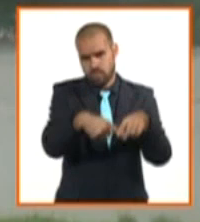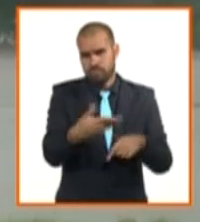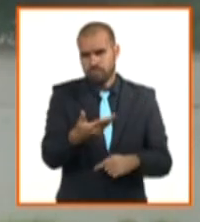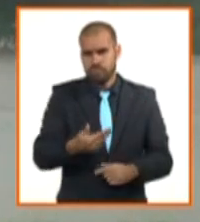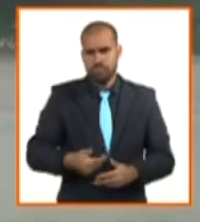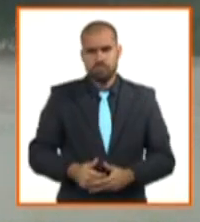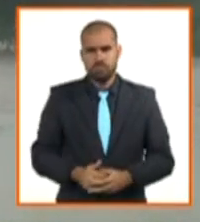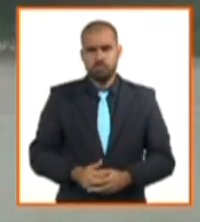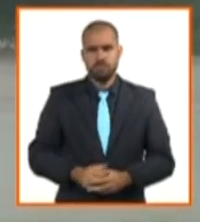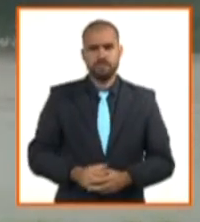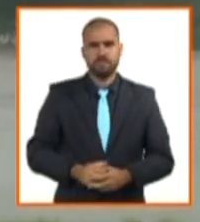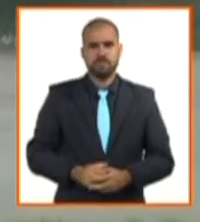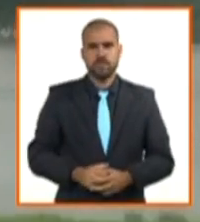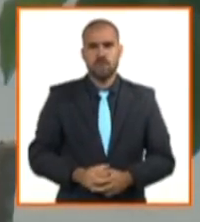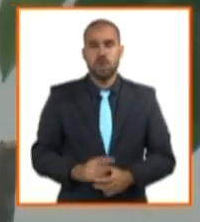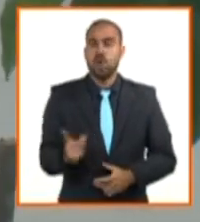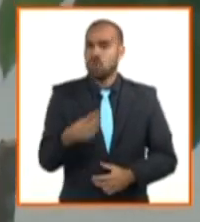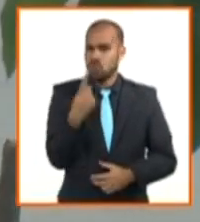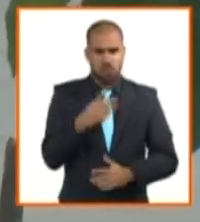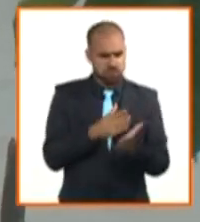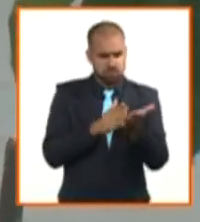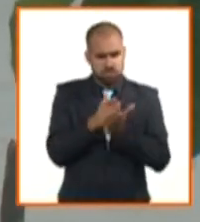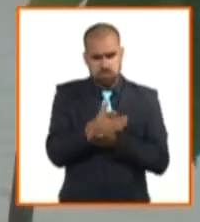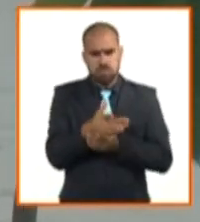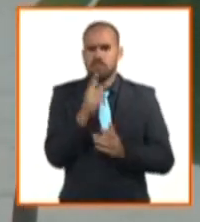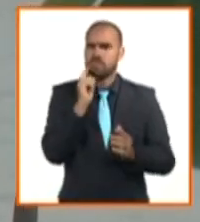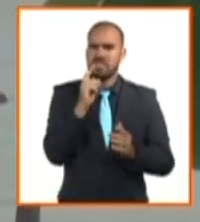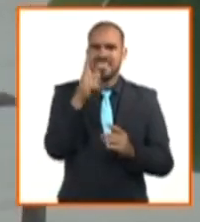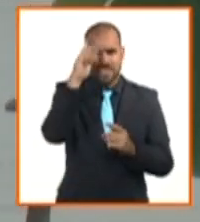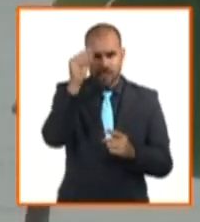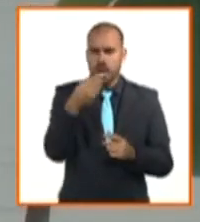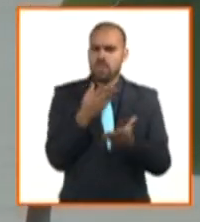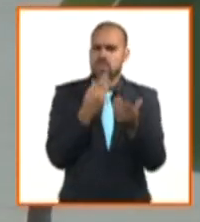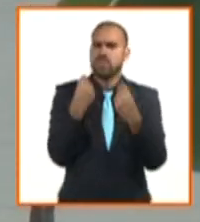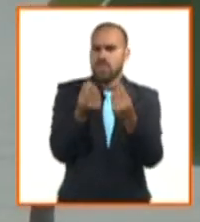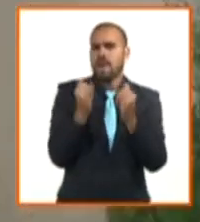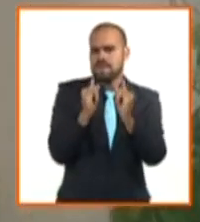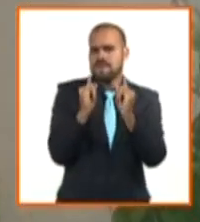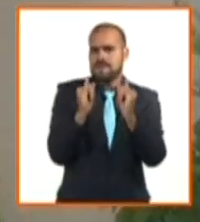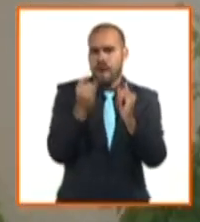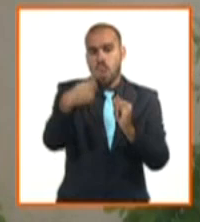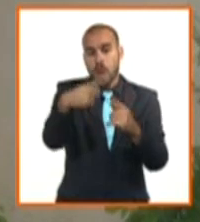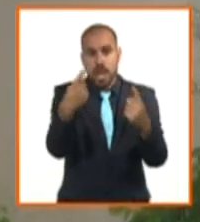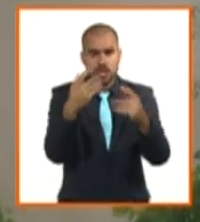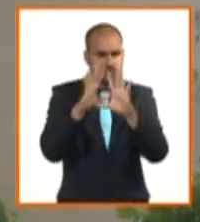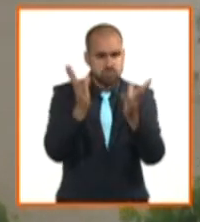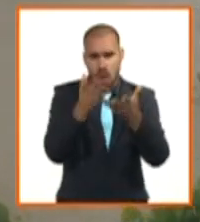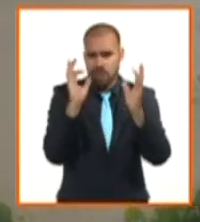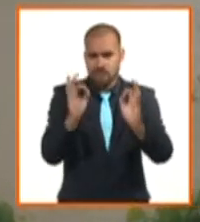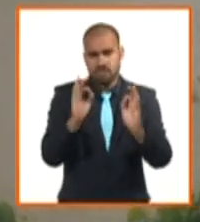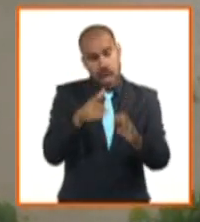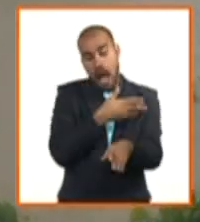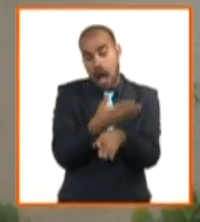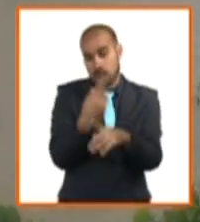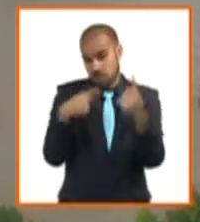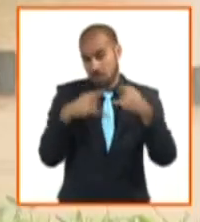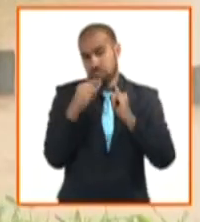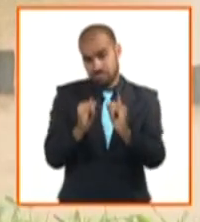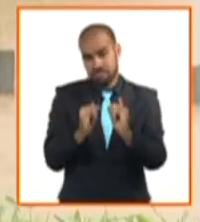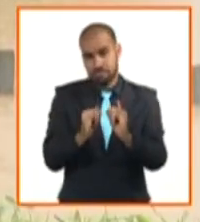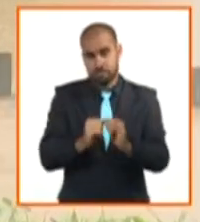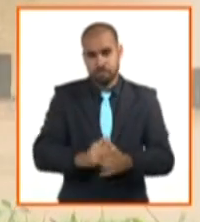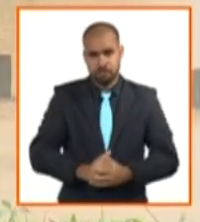estaremos constantemente ofreciendo la información que usted necesita es todo lo que teníamos por el momento para compartirlo